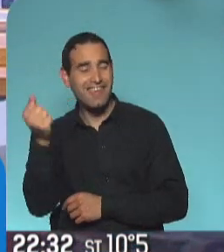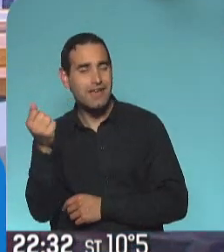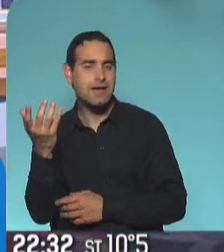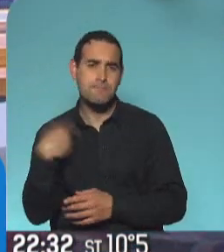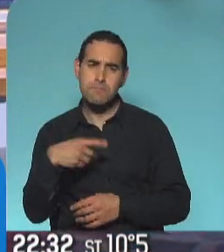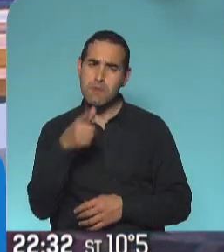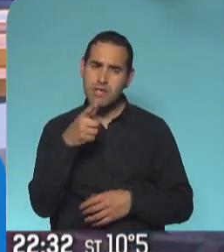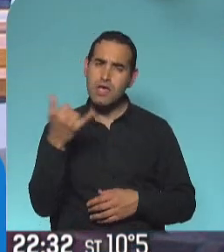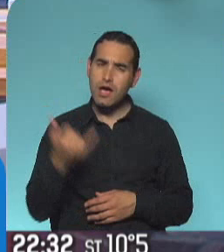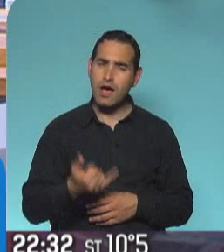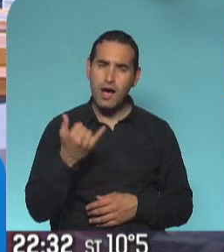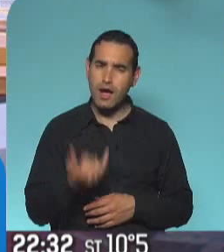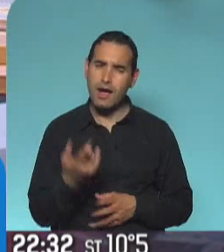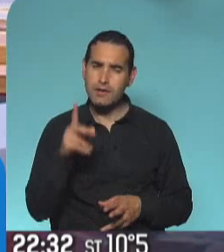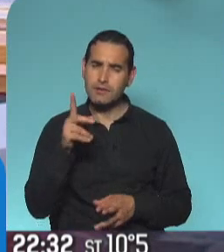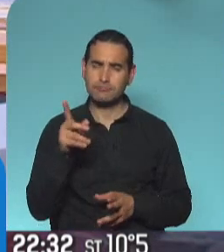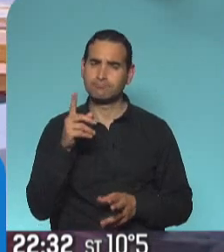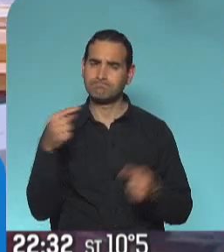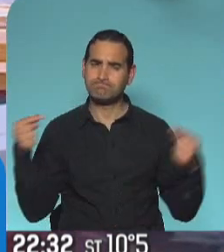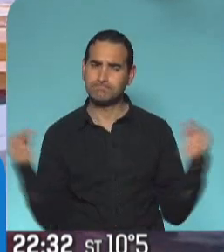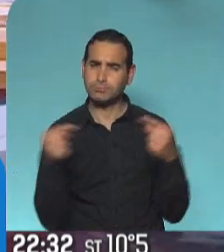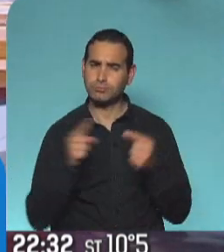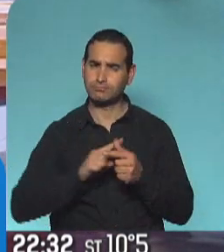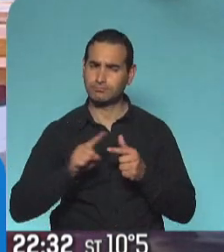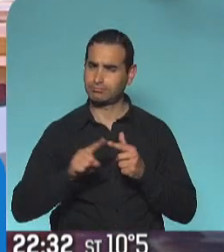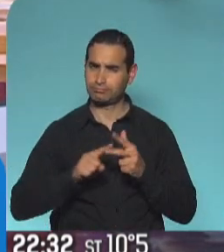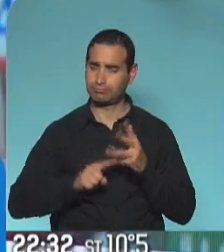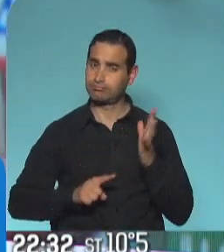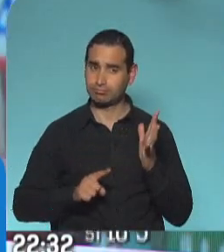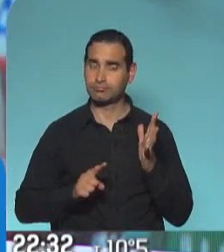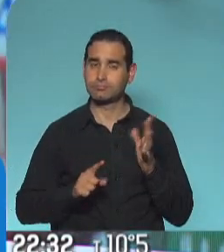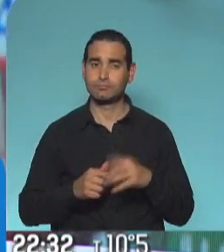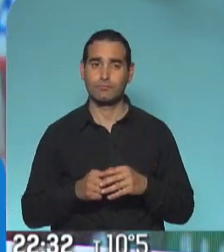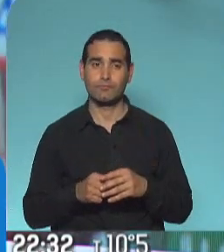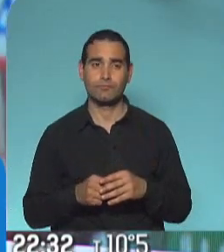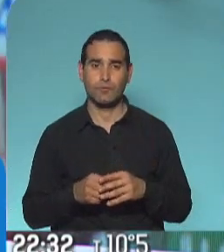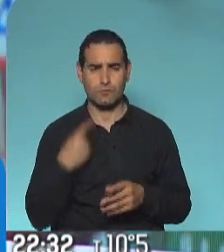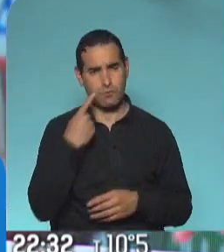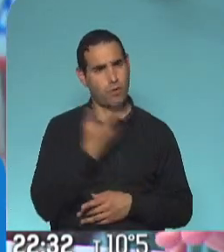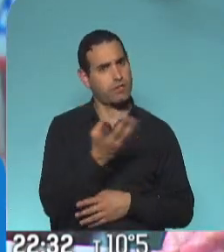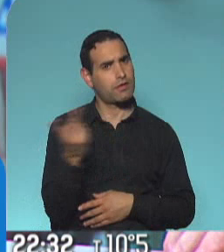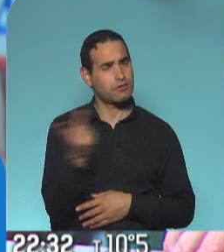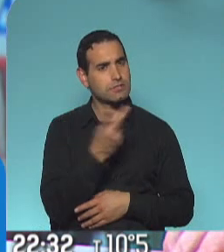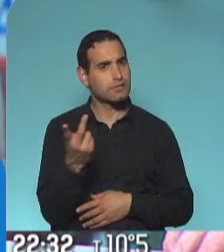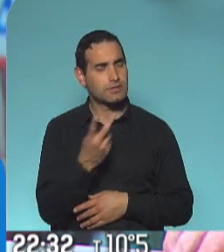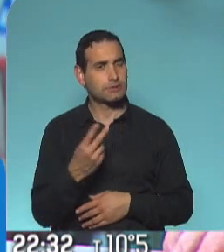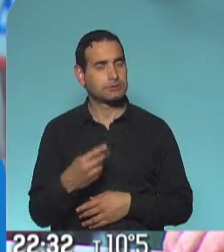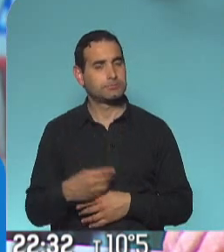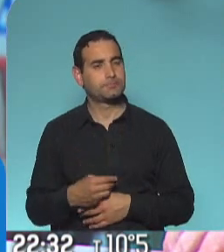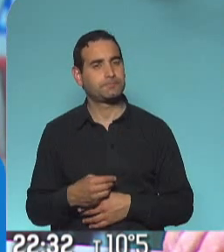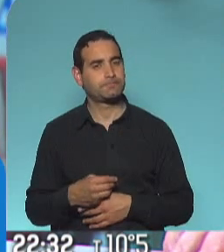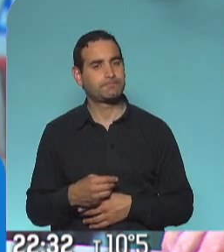me parece, distintos planos de tensión que en algunos casos corren paralelos, pero en otros casos muestran cruces y que,